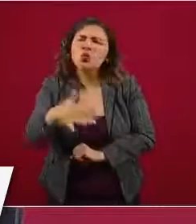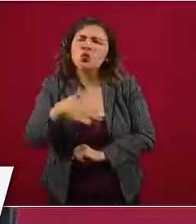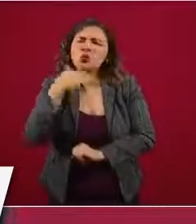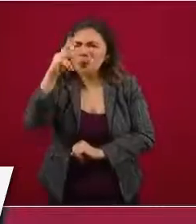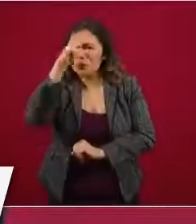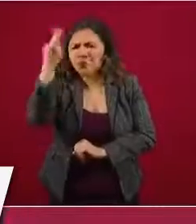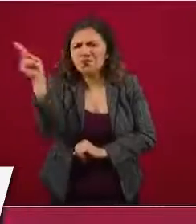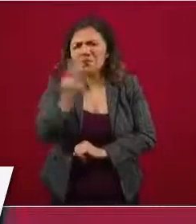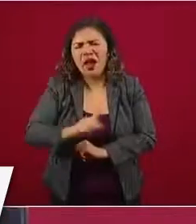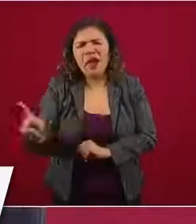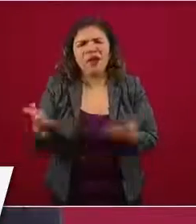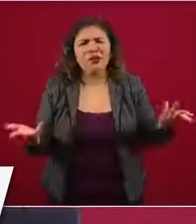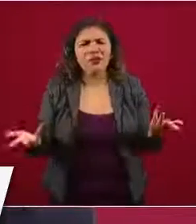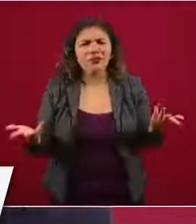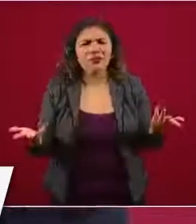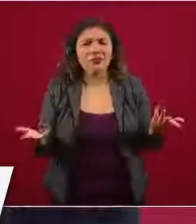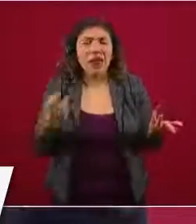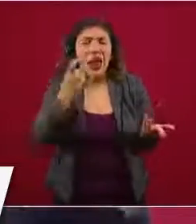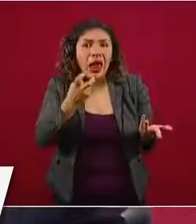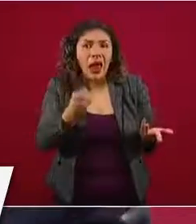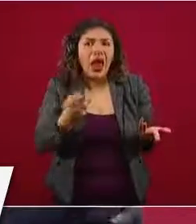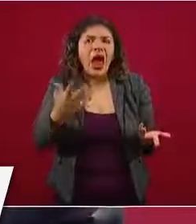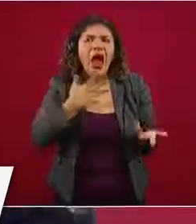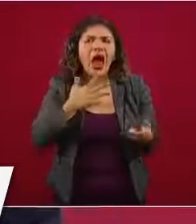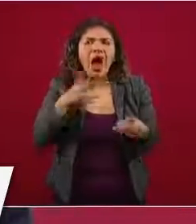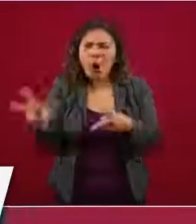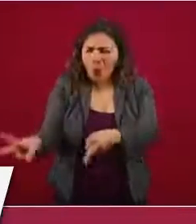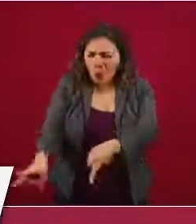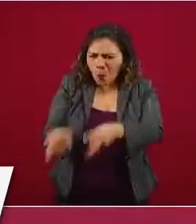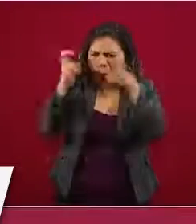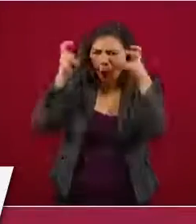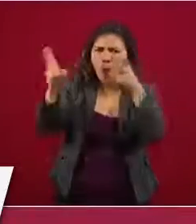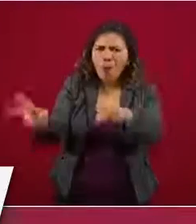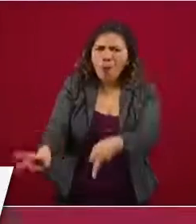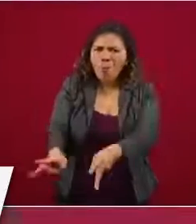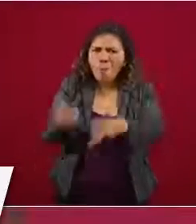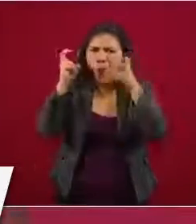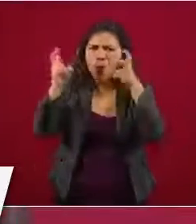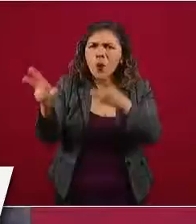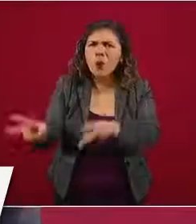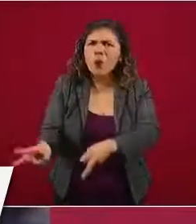Entonces, habían desfalcos,